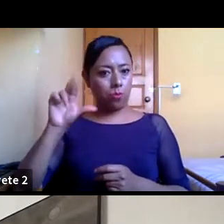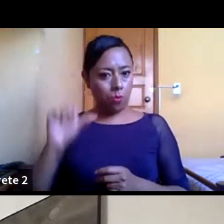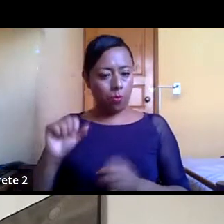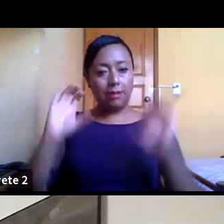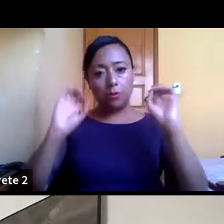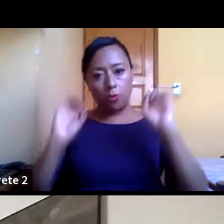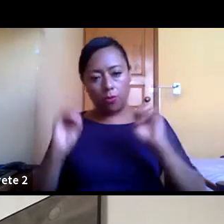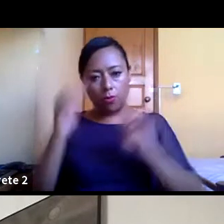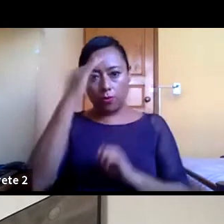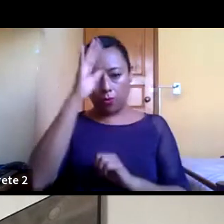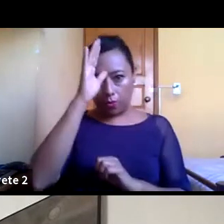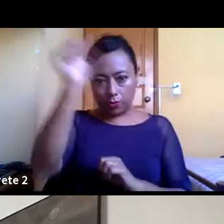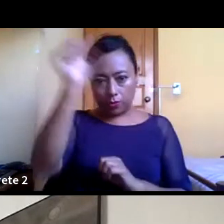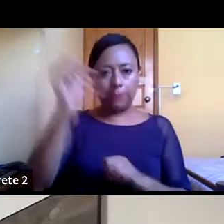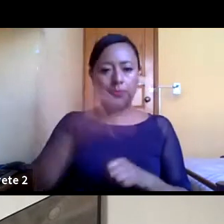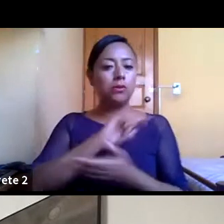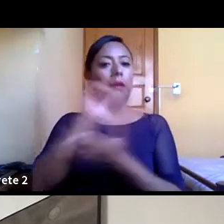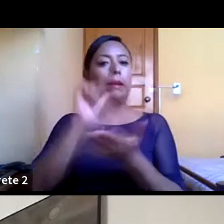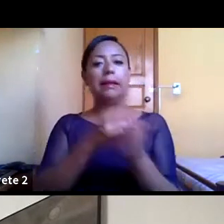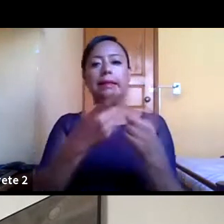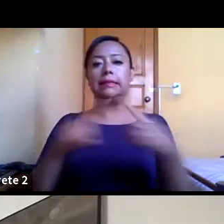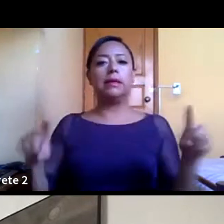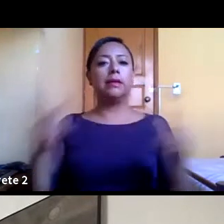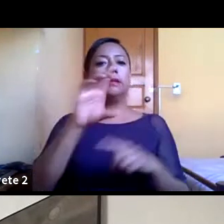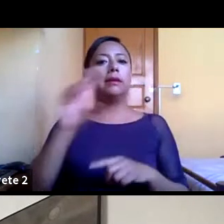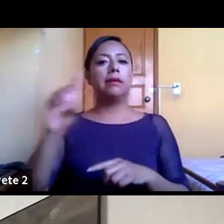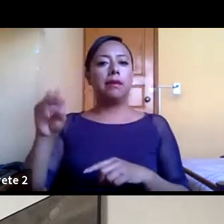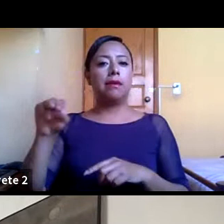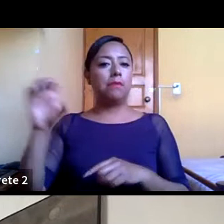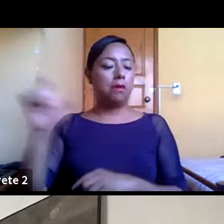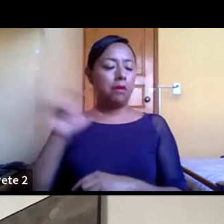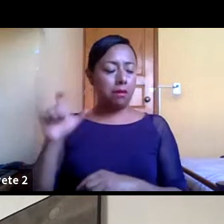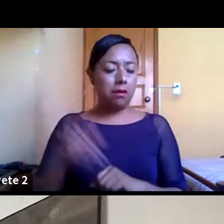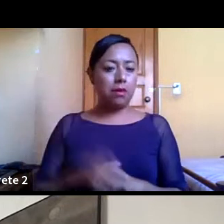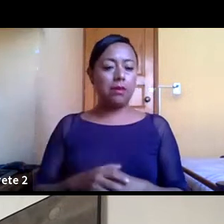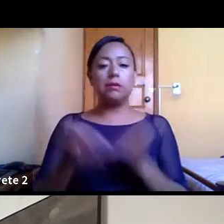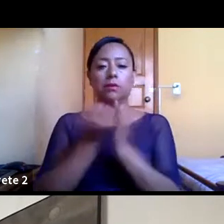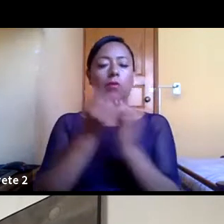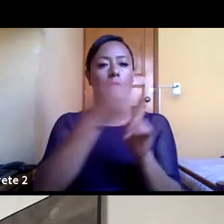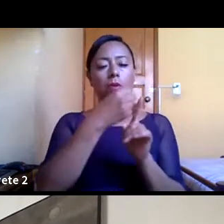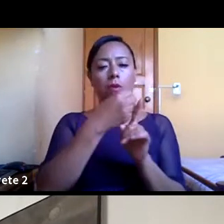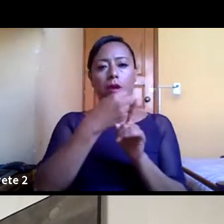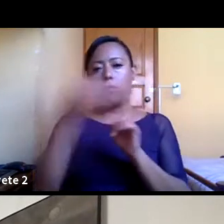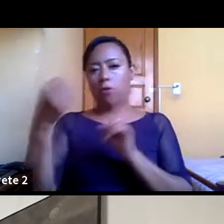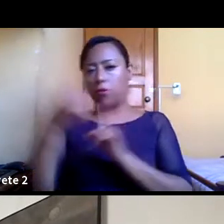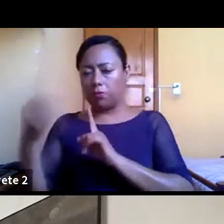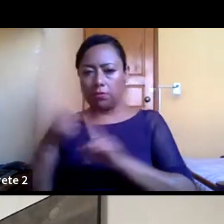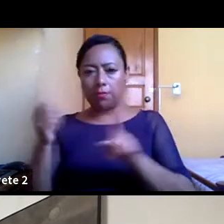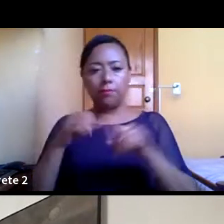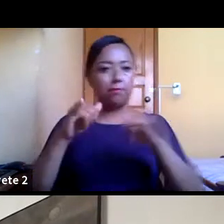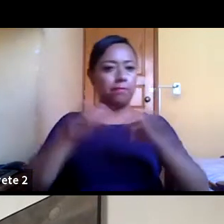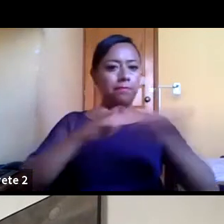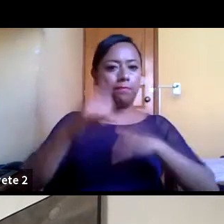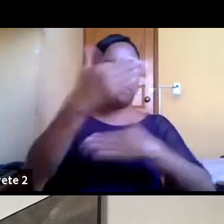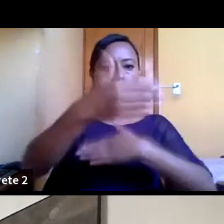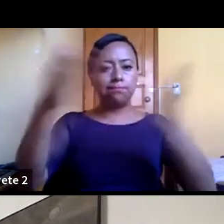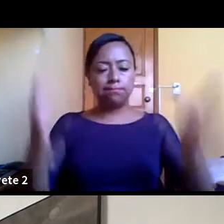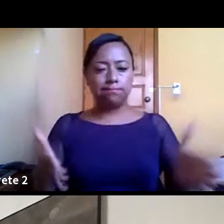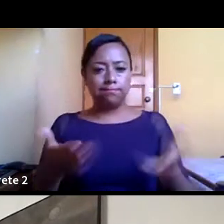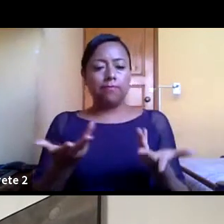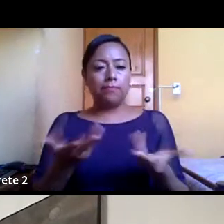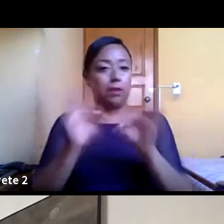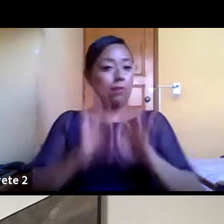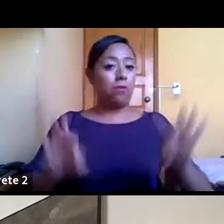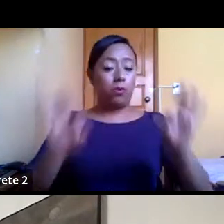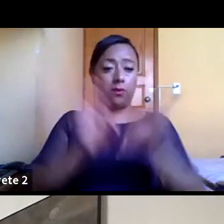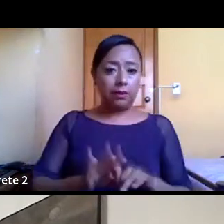la Ciudad de México en cuanto a lo que se refiere a los programas de ordenamiento territorial y la importancia de preservar los trabajos y los